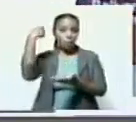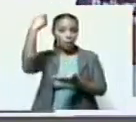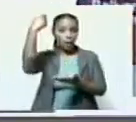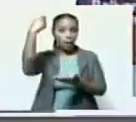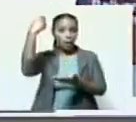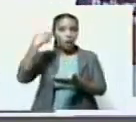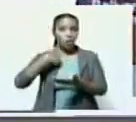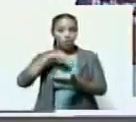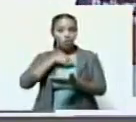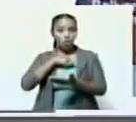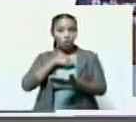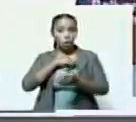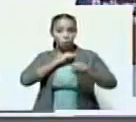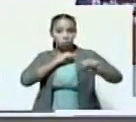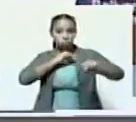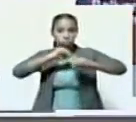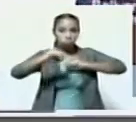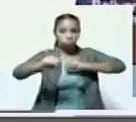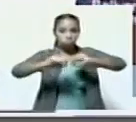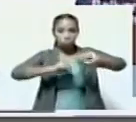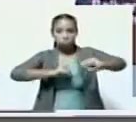hemos estado